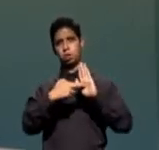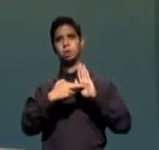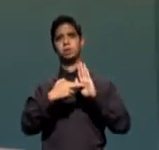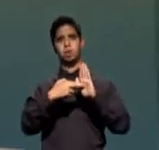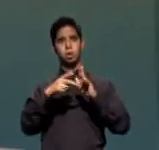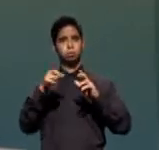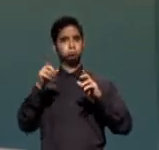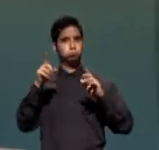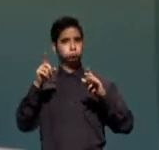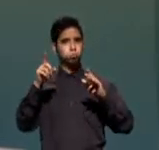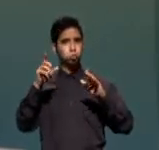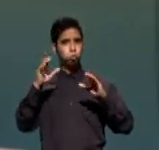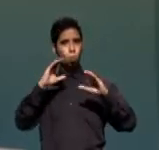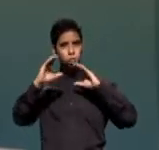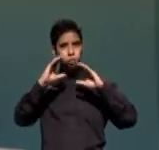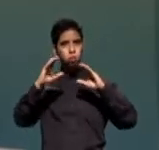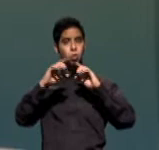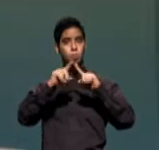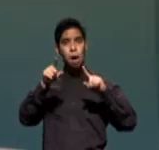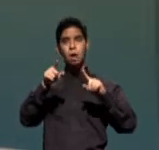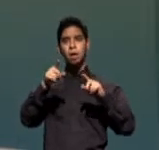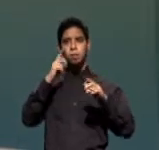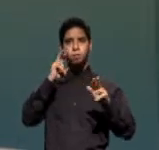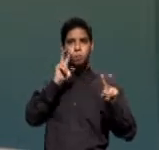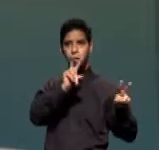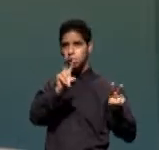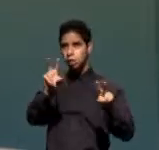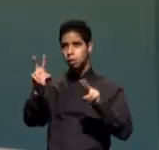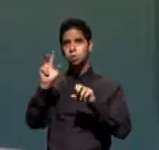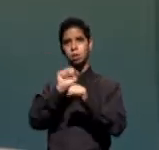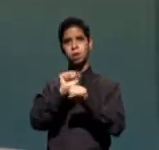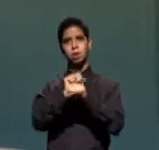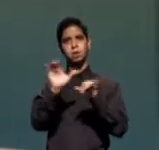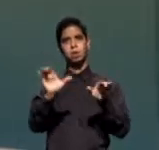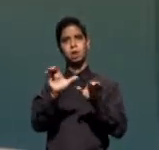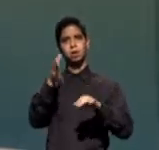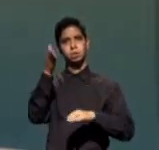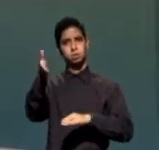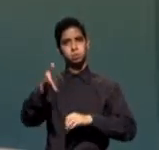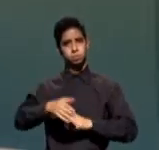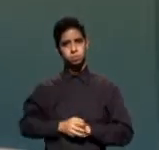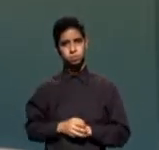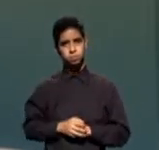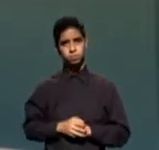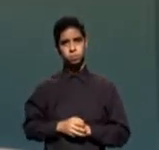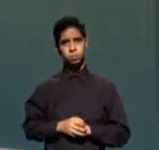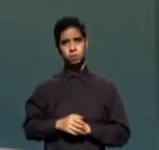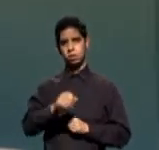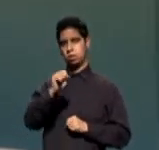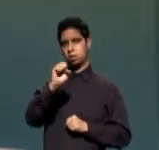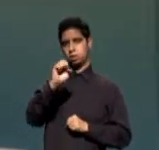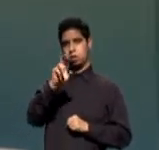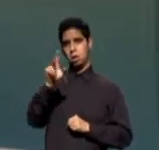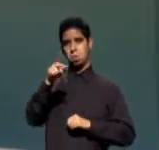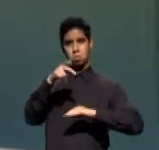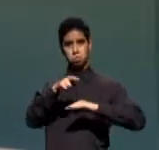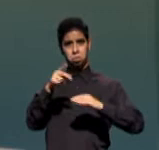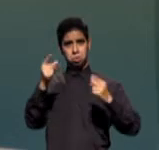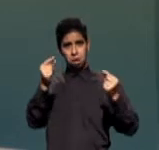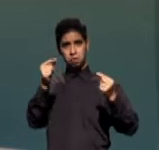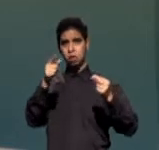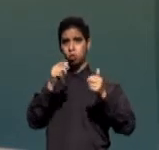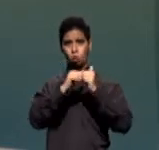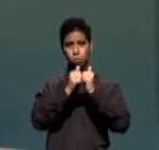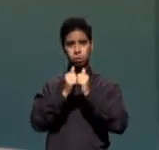ser testigos del trabajo que allí se realiza y los resultados del mismo. Y es que SER de Puerto Rico compite con los mejores centros del